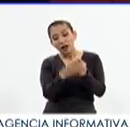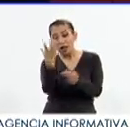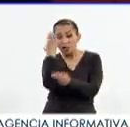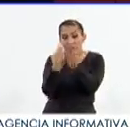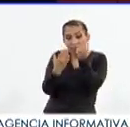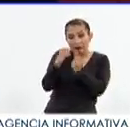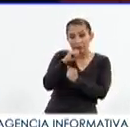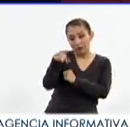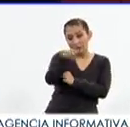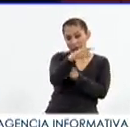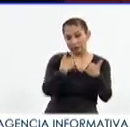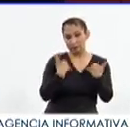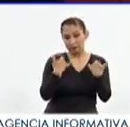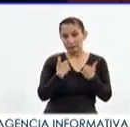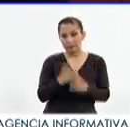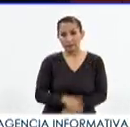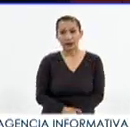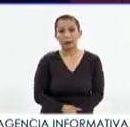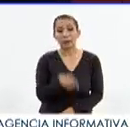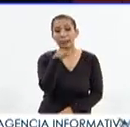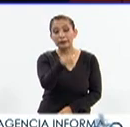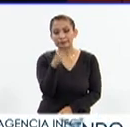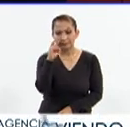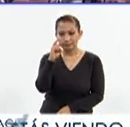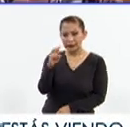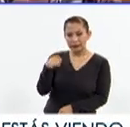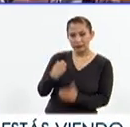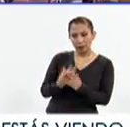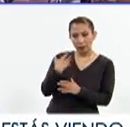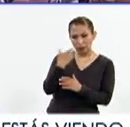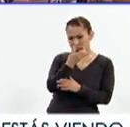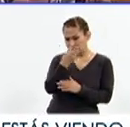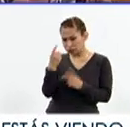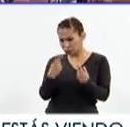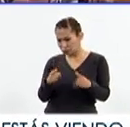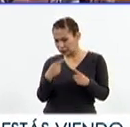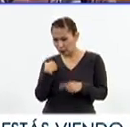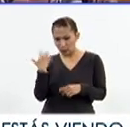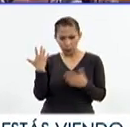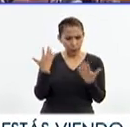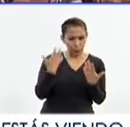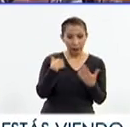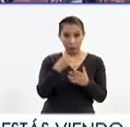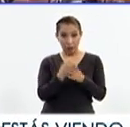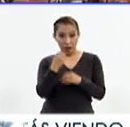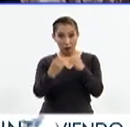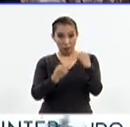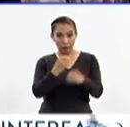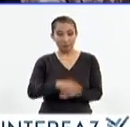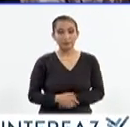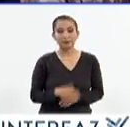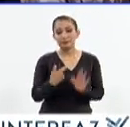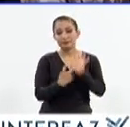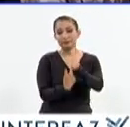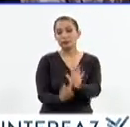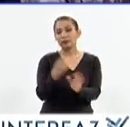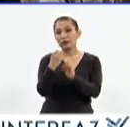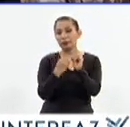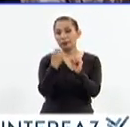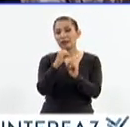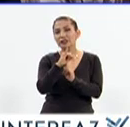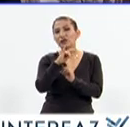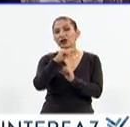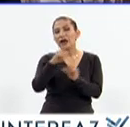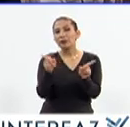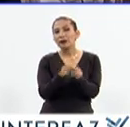de aprendizaje también para los jóvenes, quienes se enfrentan a nuevos repertorios y sobre todo a estrenar una obra. Se presentó la obra